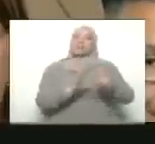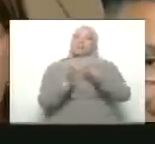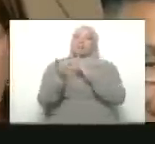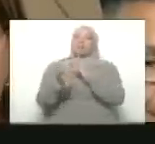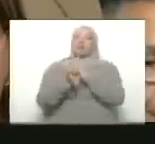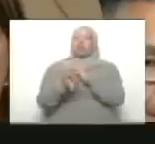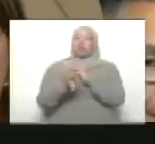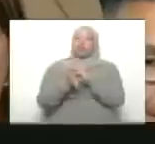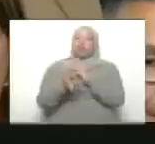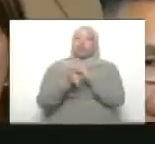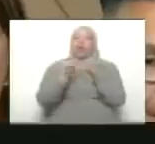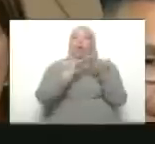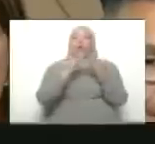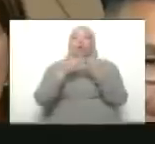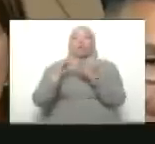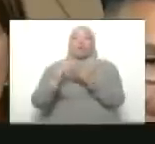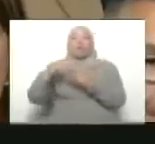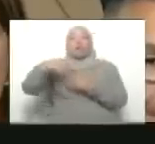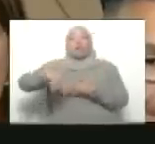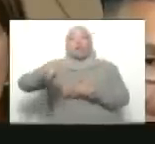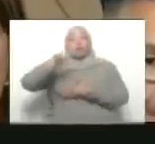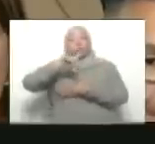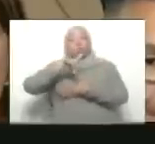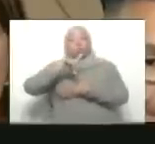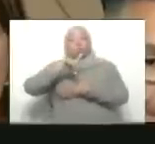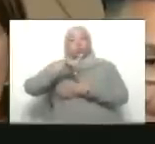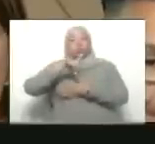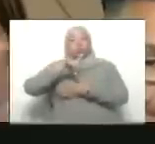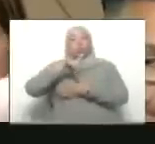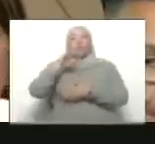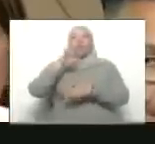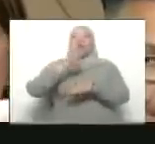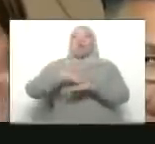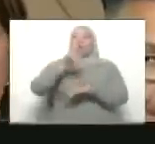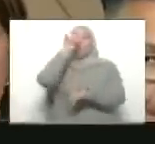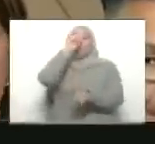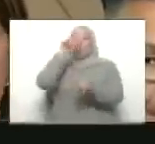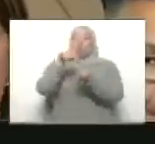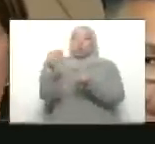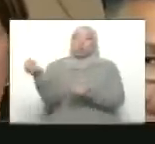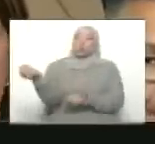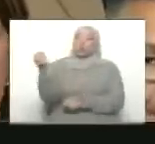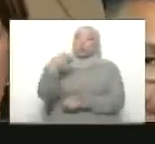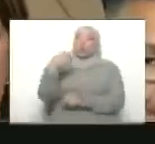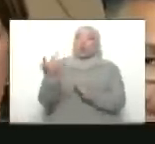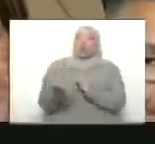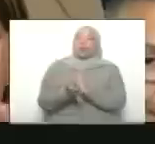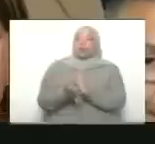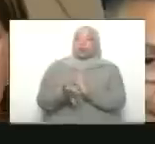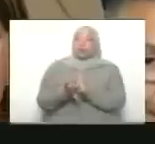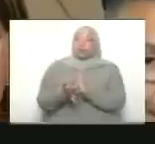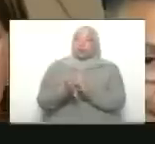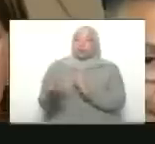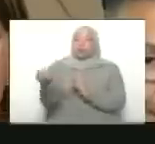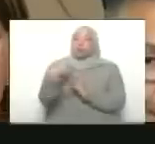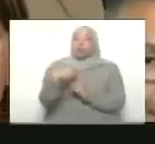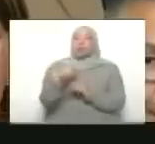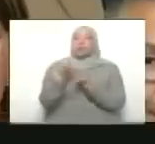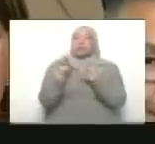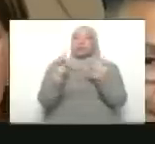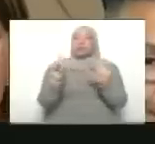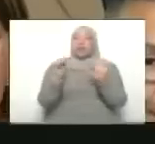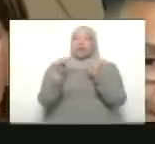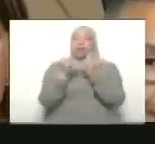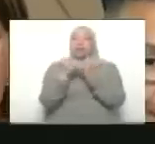tecnología de la comunidad de Estados latinoamericanos y caribeños para qué para sumar nuestra infraestructura tecnológica para sumar las más de 6000